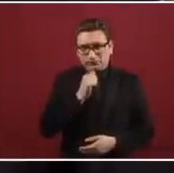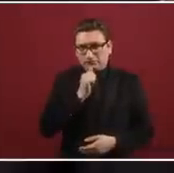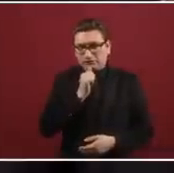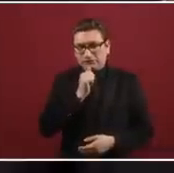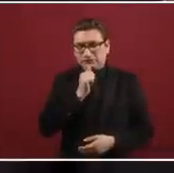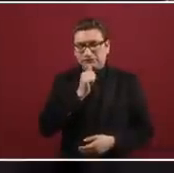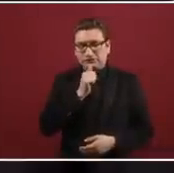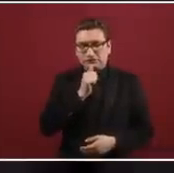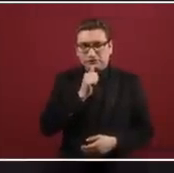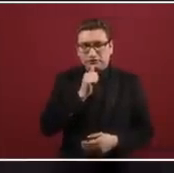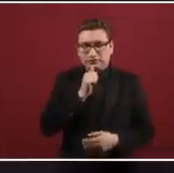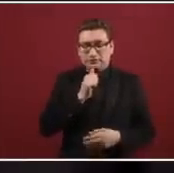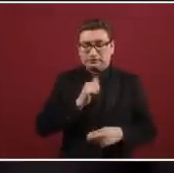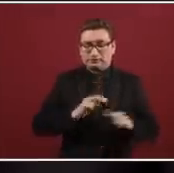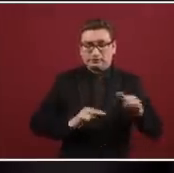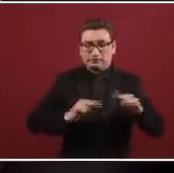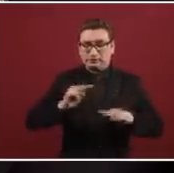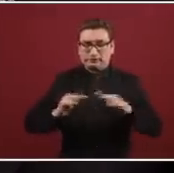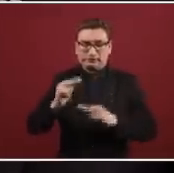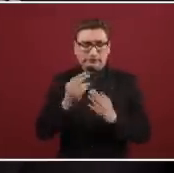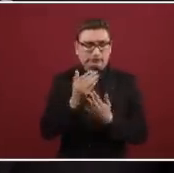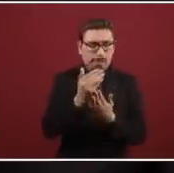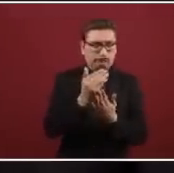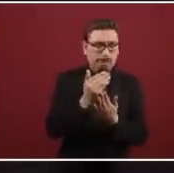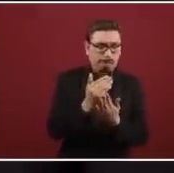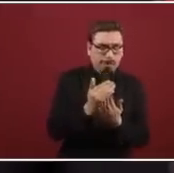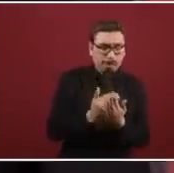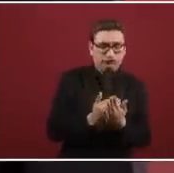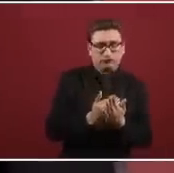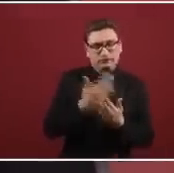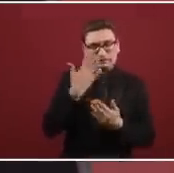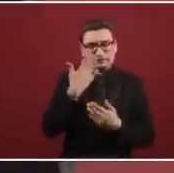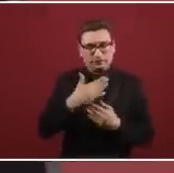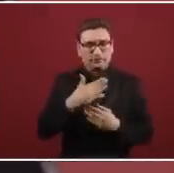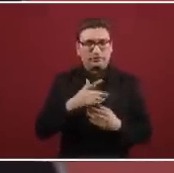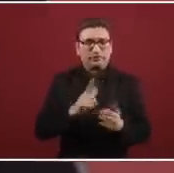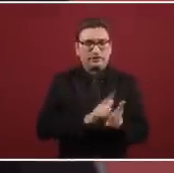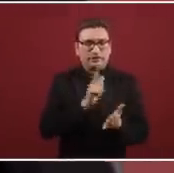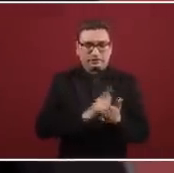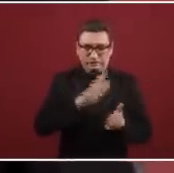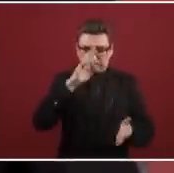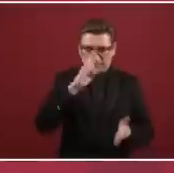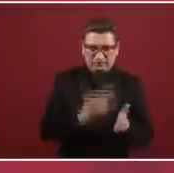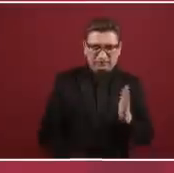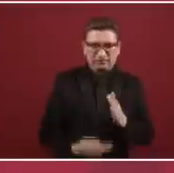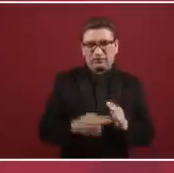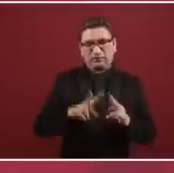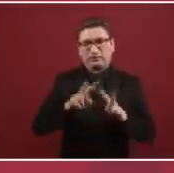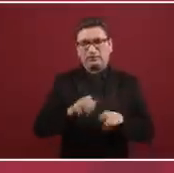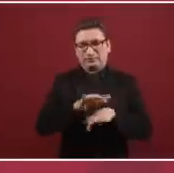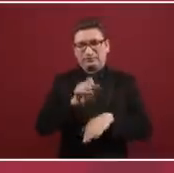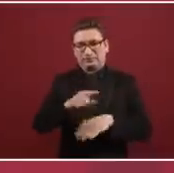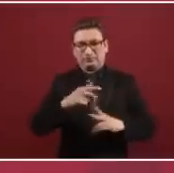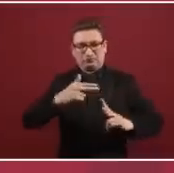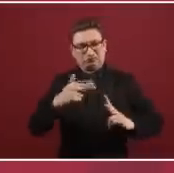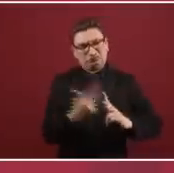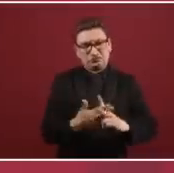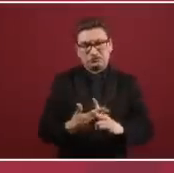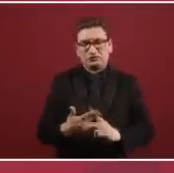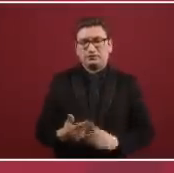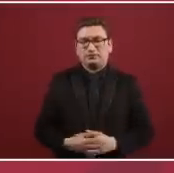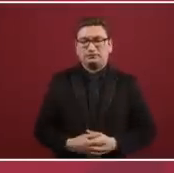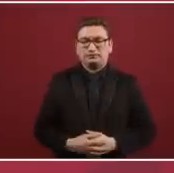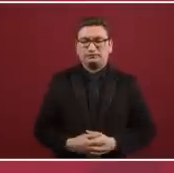disminuir el número de delitos, sobre todo lo que tiene que ver con homicidios,